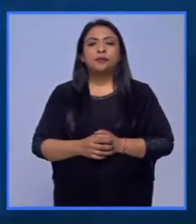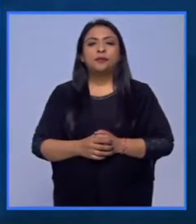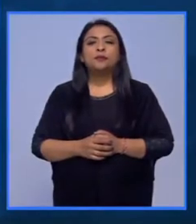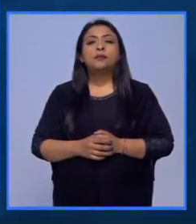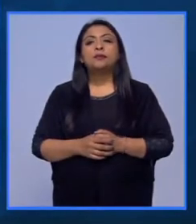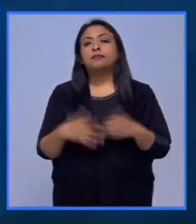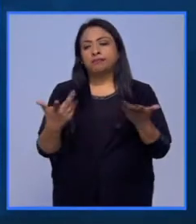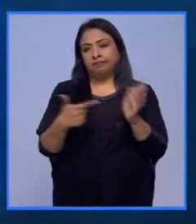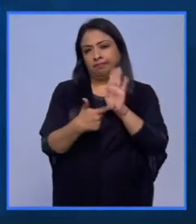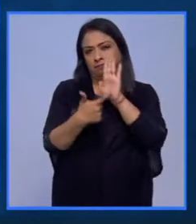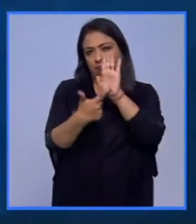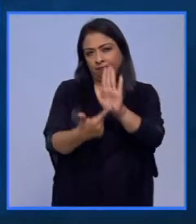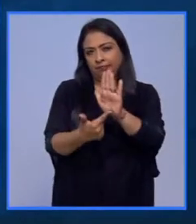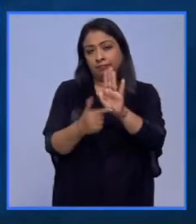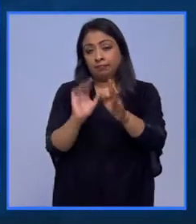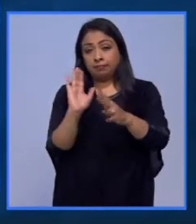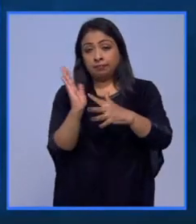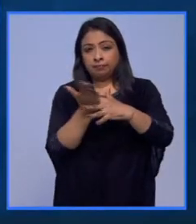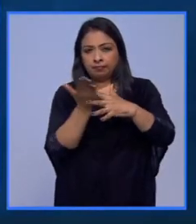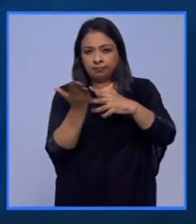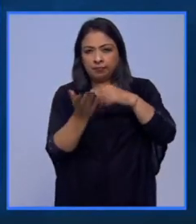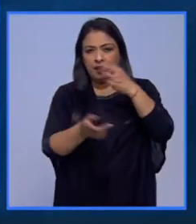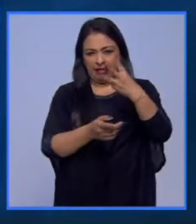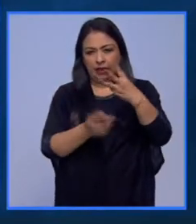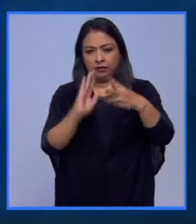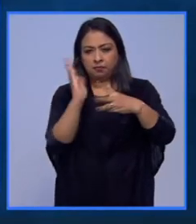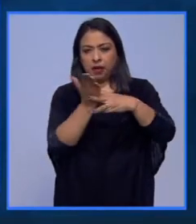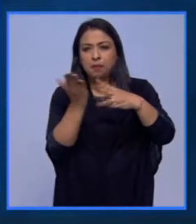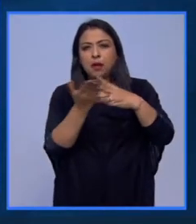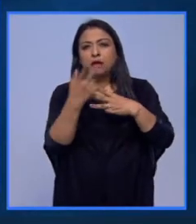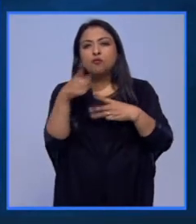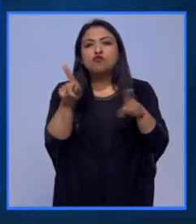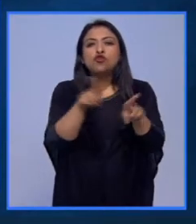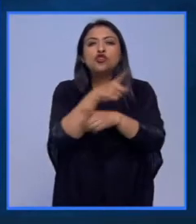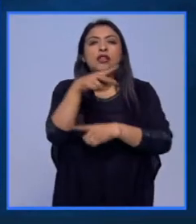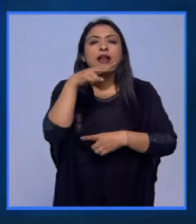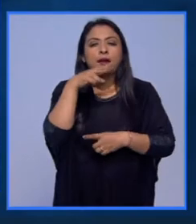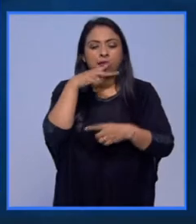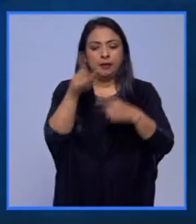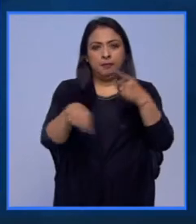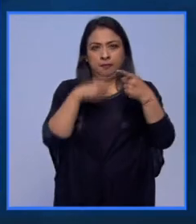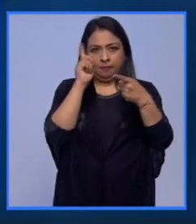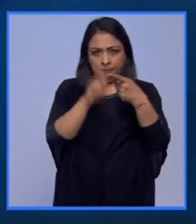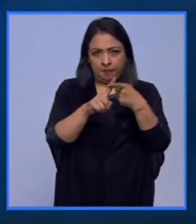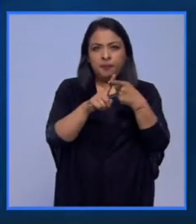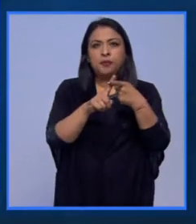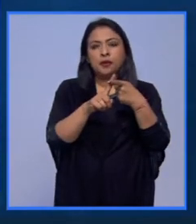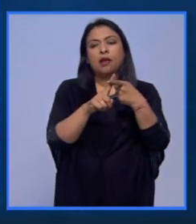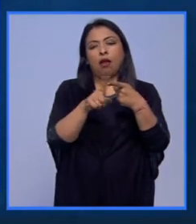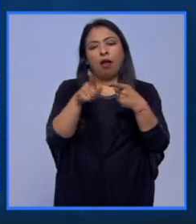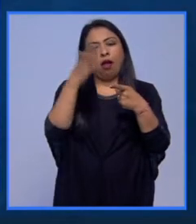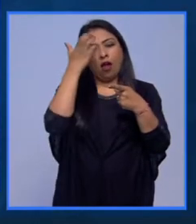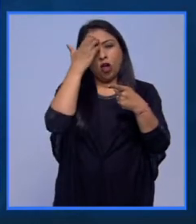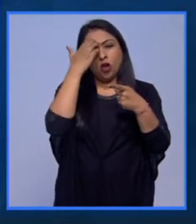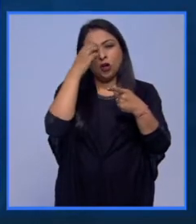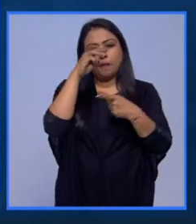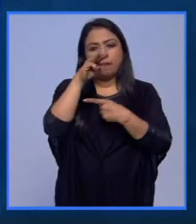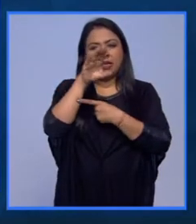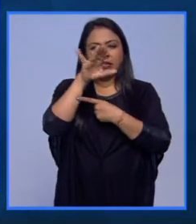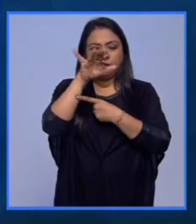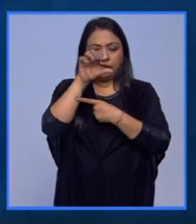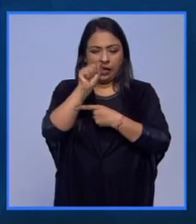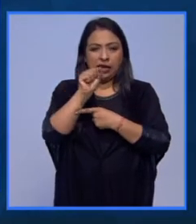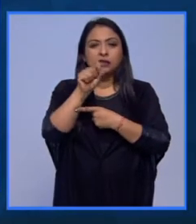Y entonces presentamos tres momentos, digamos, musicales de la Navidad. El primero sería el famoso Mesías de